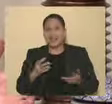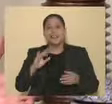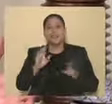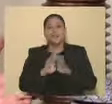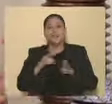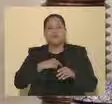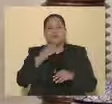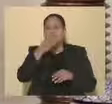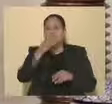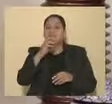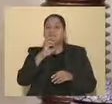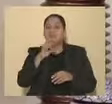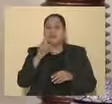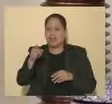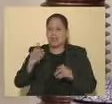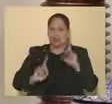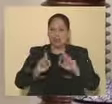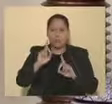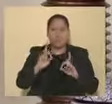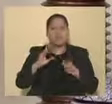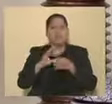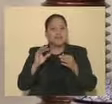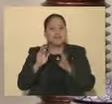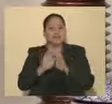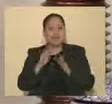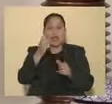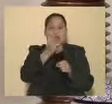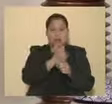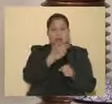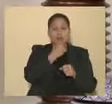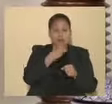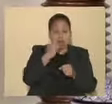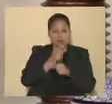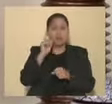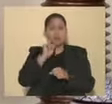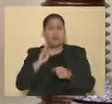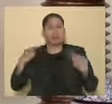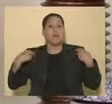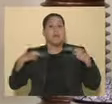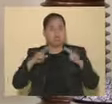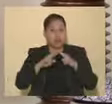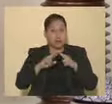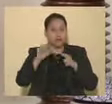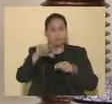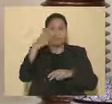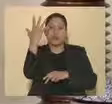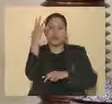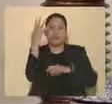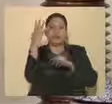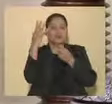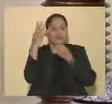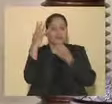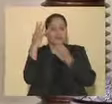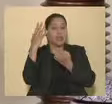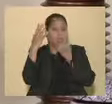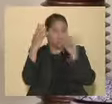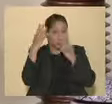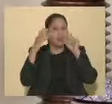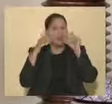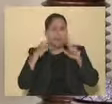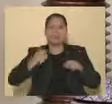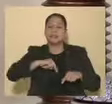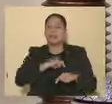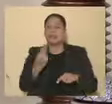Sí. estas preguntas? Y esto aplica también, por ejemplo, a abuelos, abuelas, maestros de preescolar. Es bien importante que